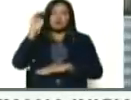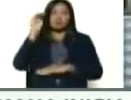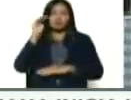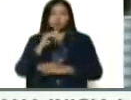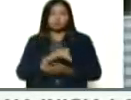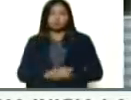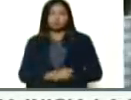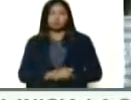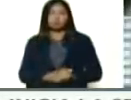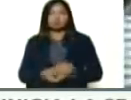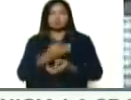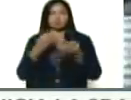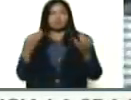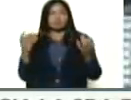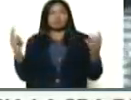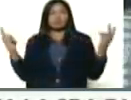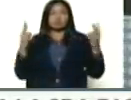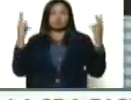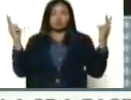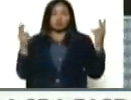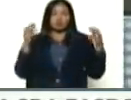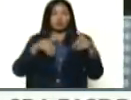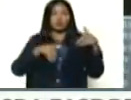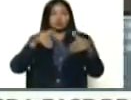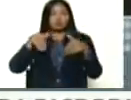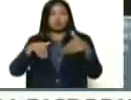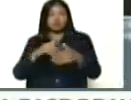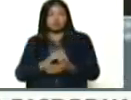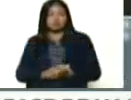tremenda victoria electoral de verdad